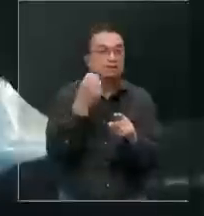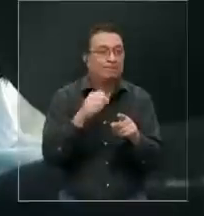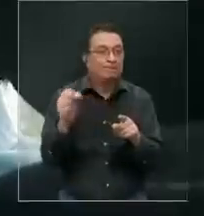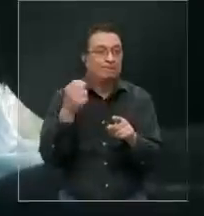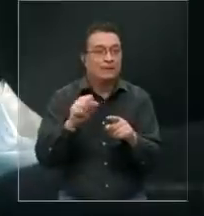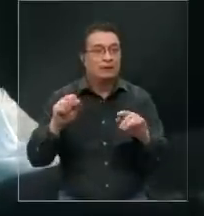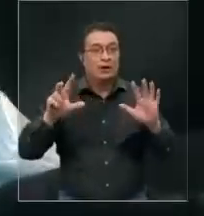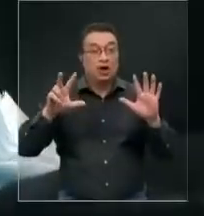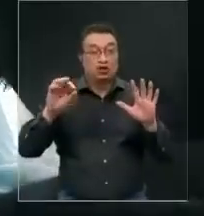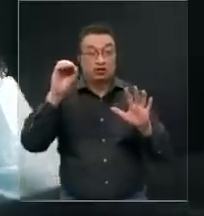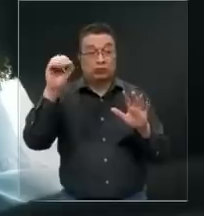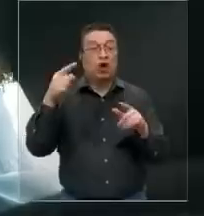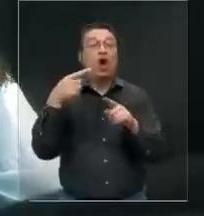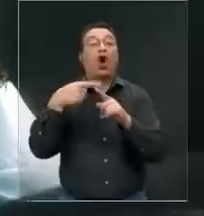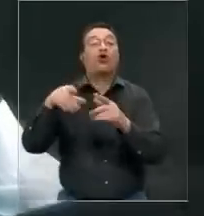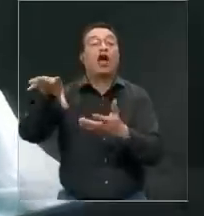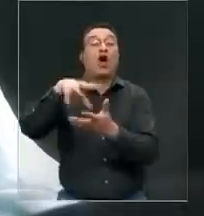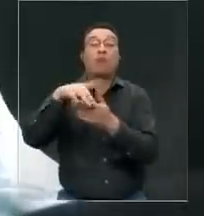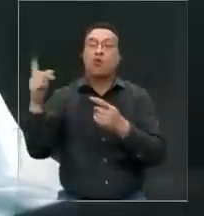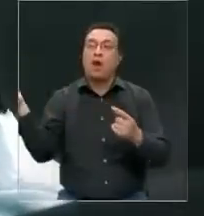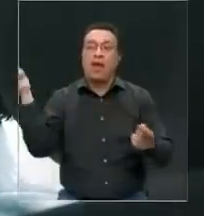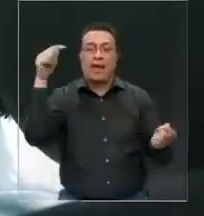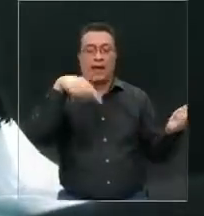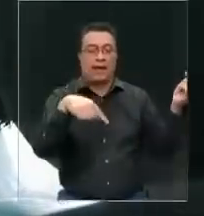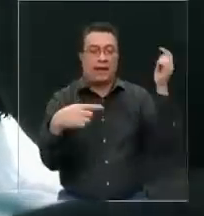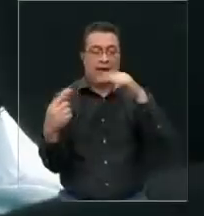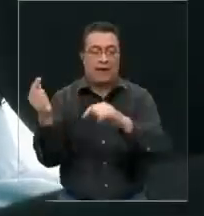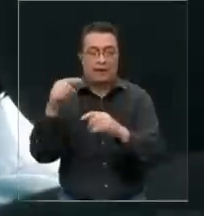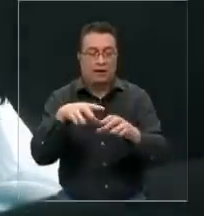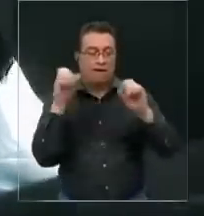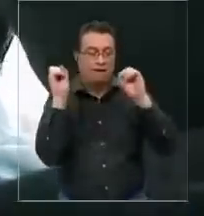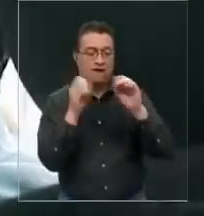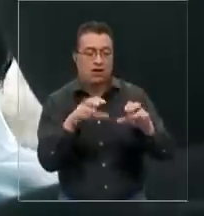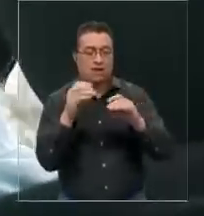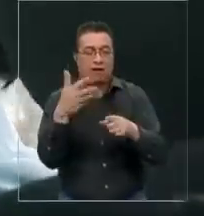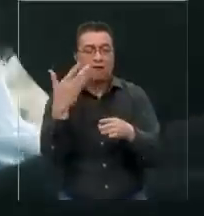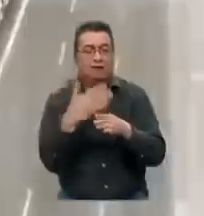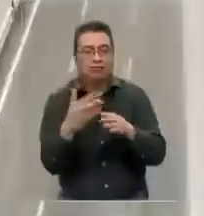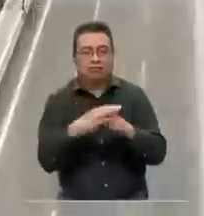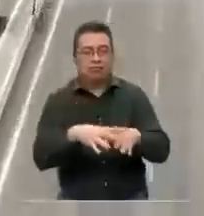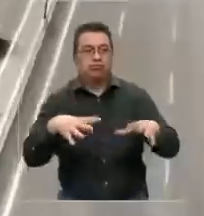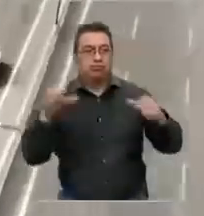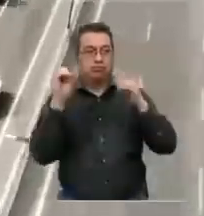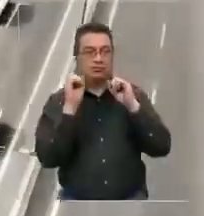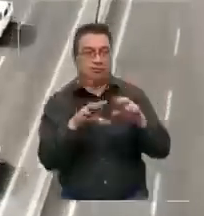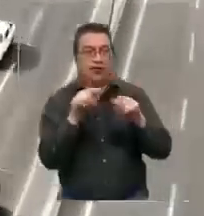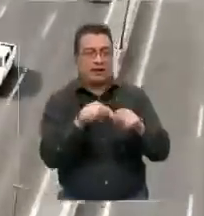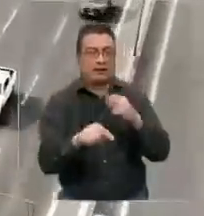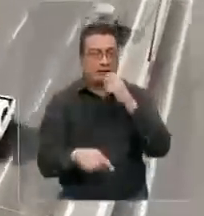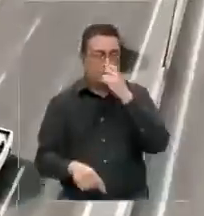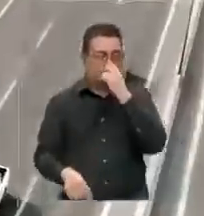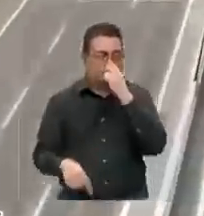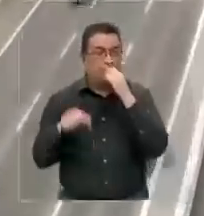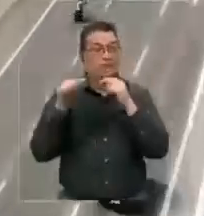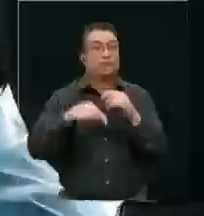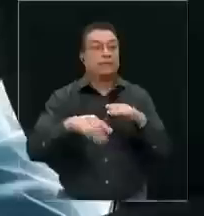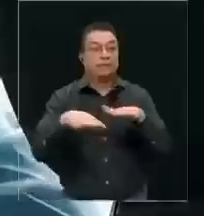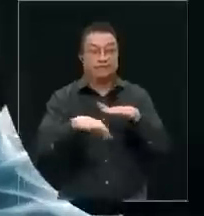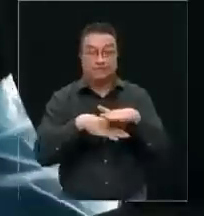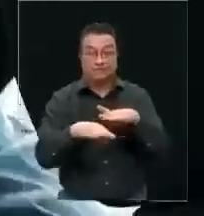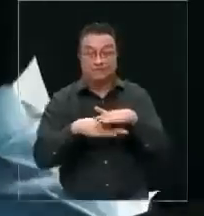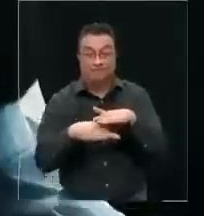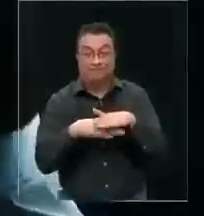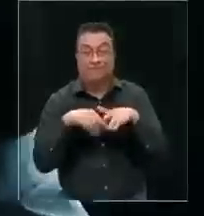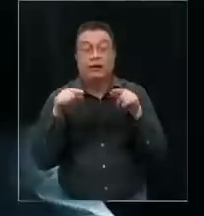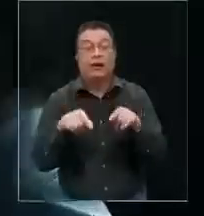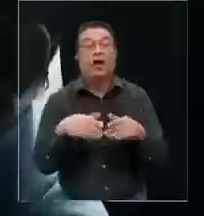El 80% viene de otras comunas a tirar escombros, residuos o voluminosos. Aquí estamos recorriendo un sector